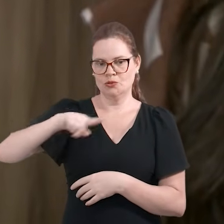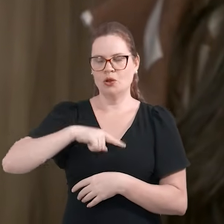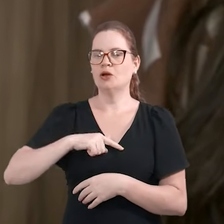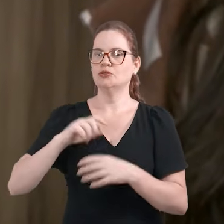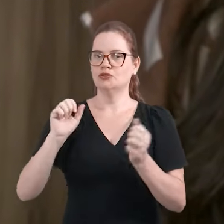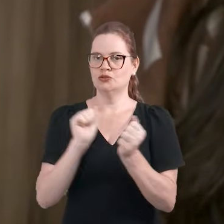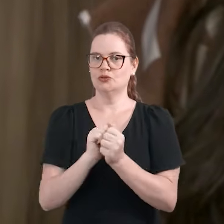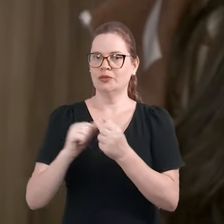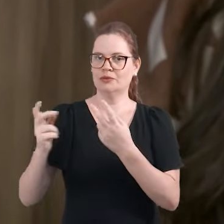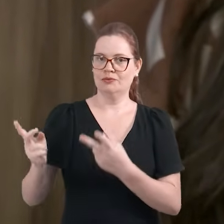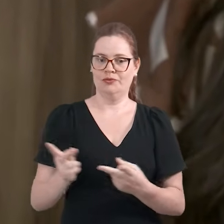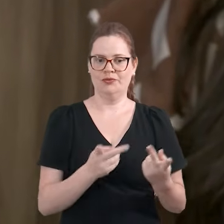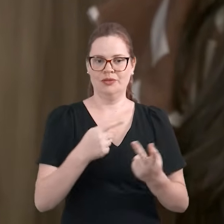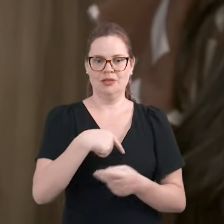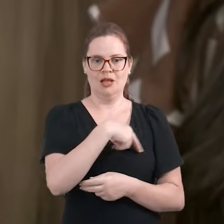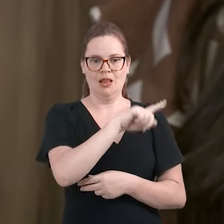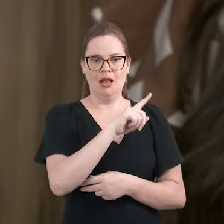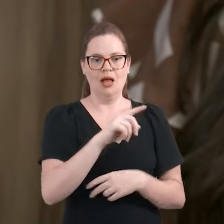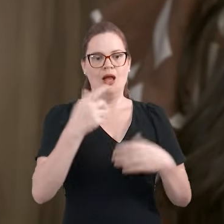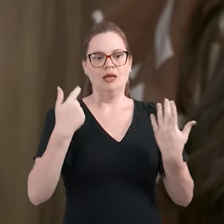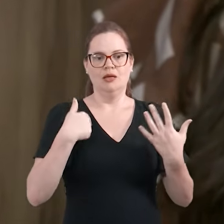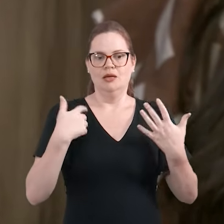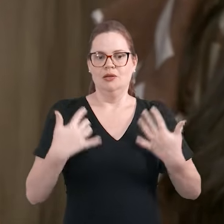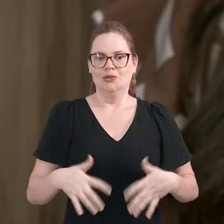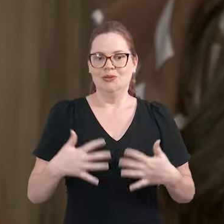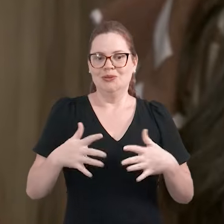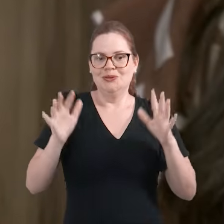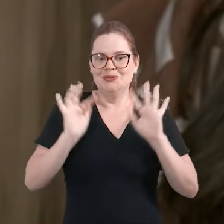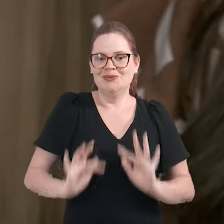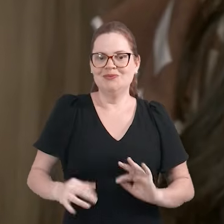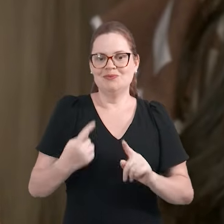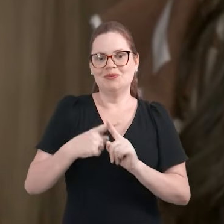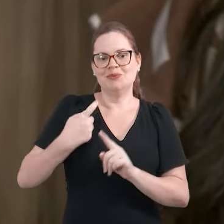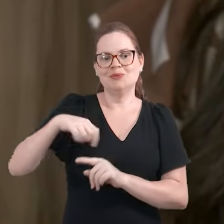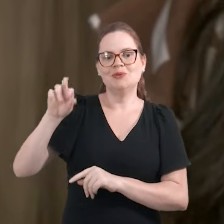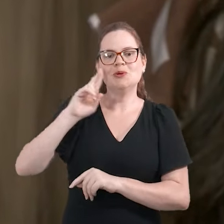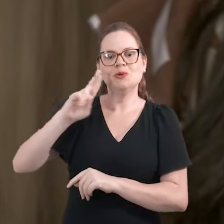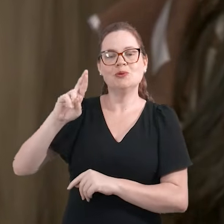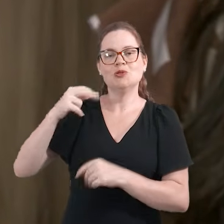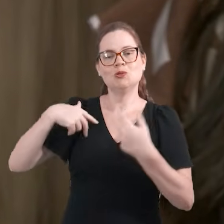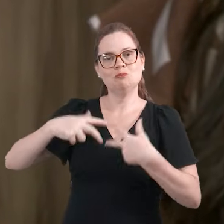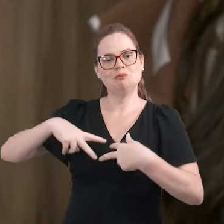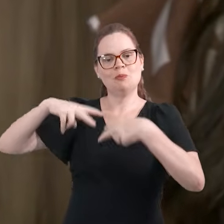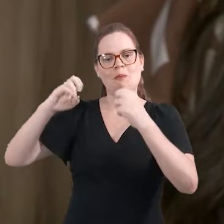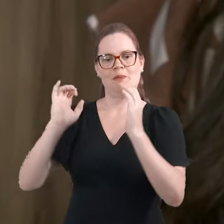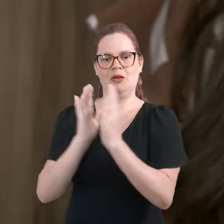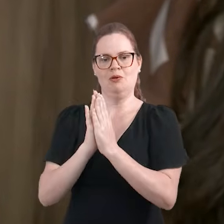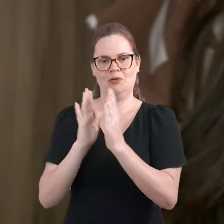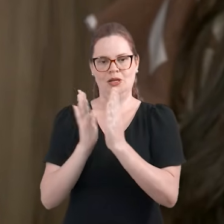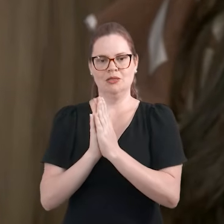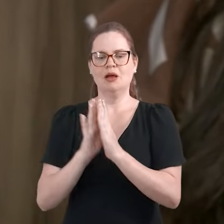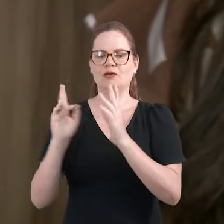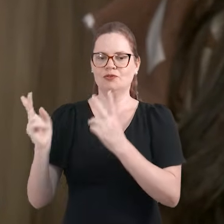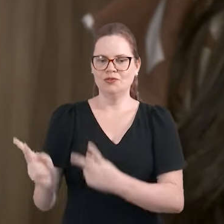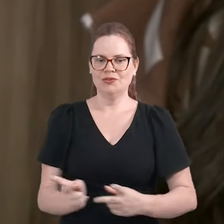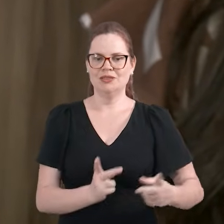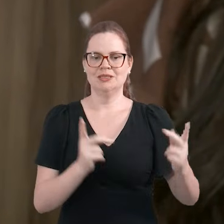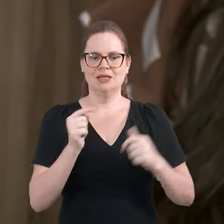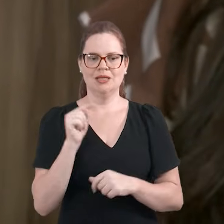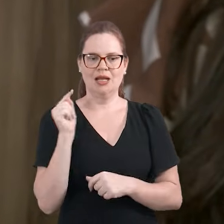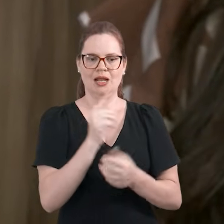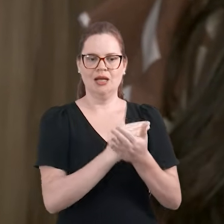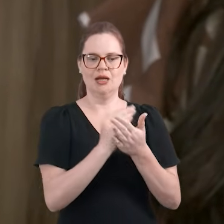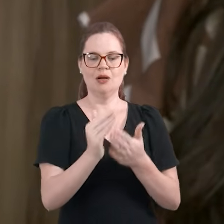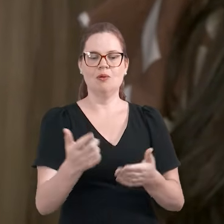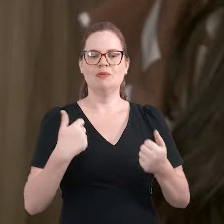porque, wow, Señor, tú oíste mi oración que yo hasta me había olvidado. Y ahí entonces pudimos hacer una visita y el Señor habló hasta en